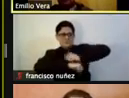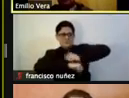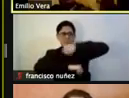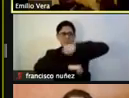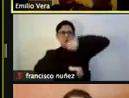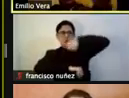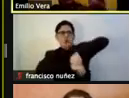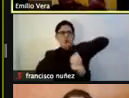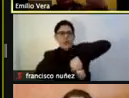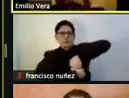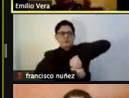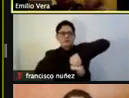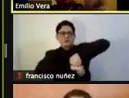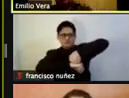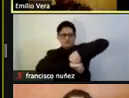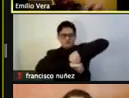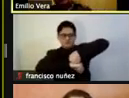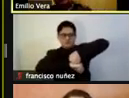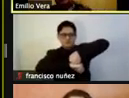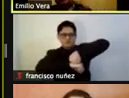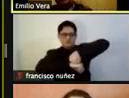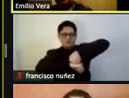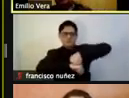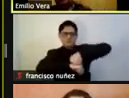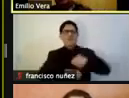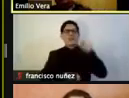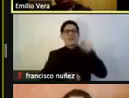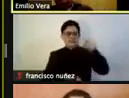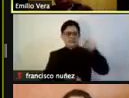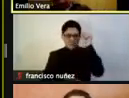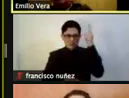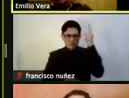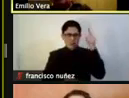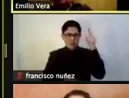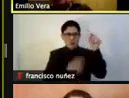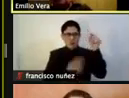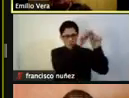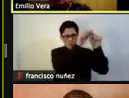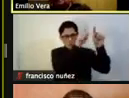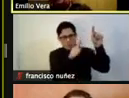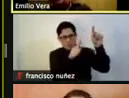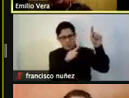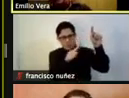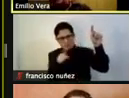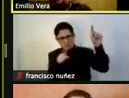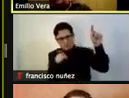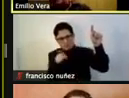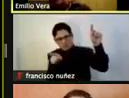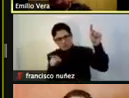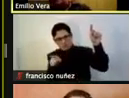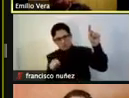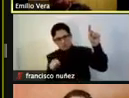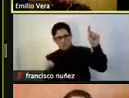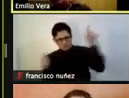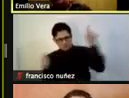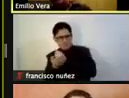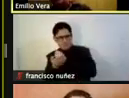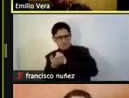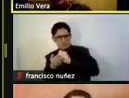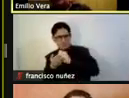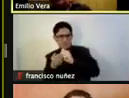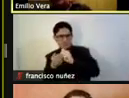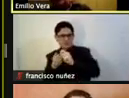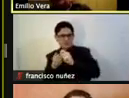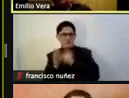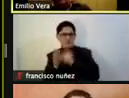se interpretó para hacer eso. Bueno, se modela, en fin, y se obtienen los perfiles de velocidad de esa manera. Este es un trazado